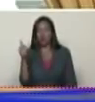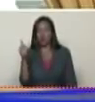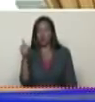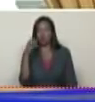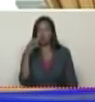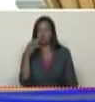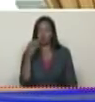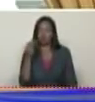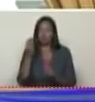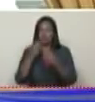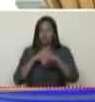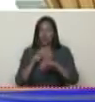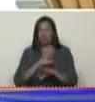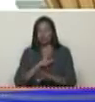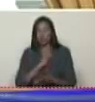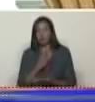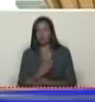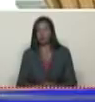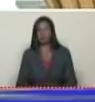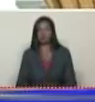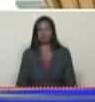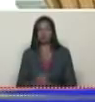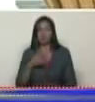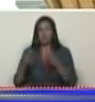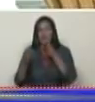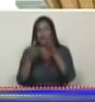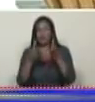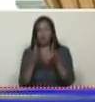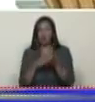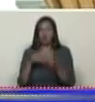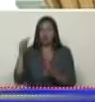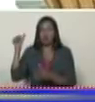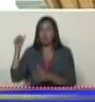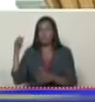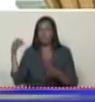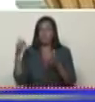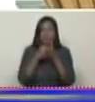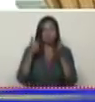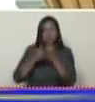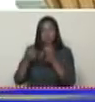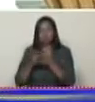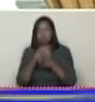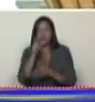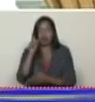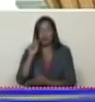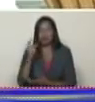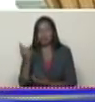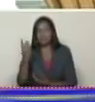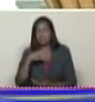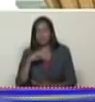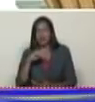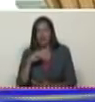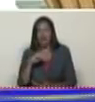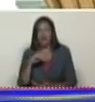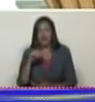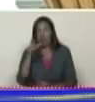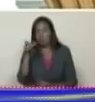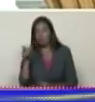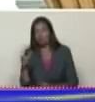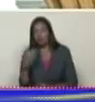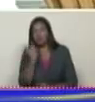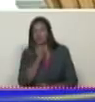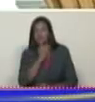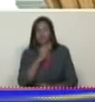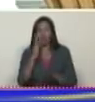conclusiones. Este no es el camino. Hacerle daño a los humildes, hacerle daño a los necesitados, hacerle daño a gente enferma que